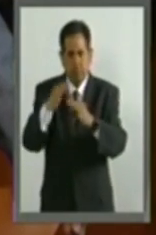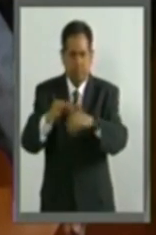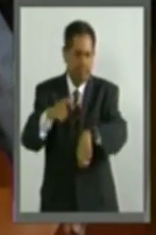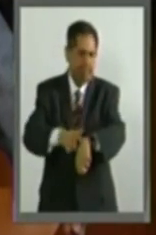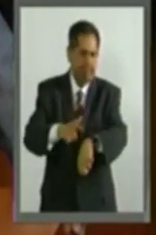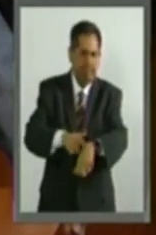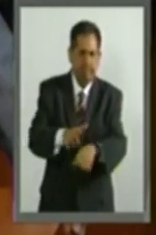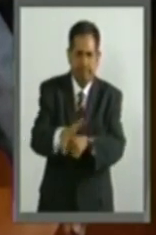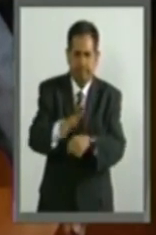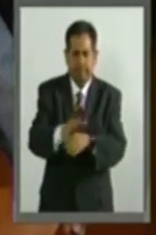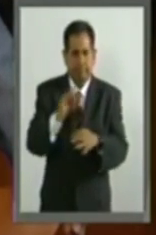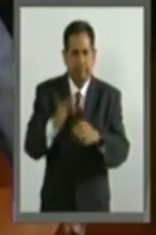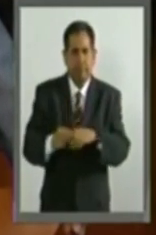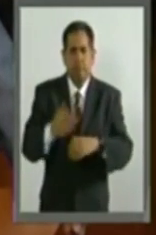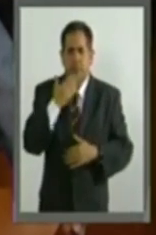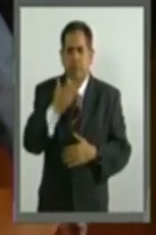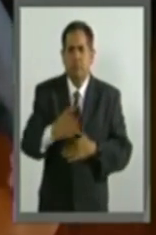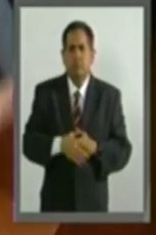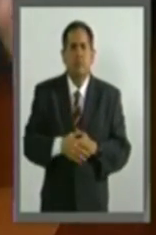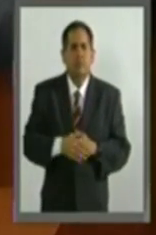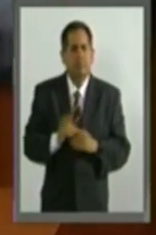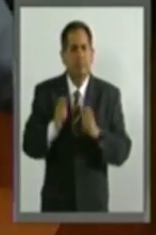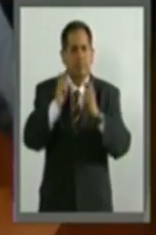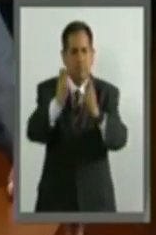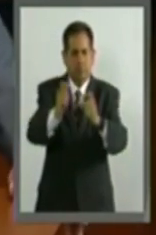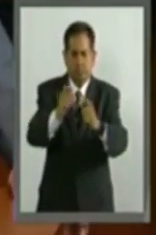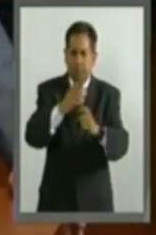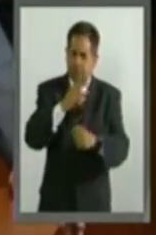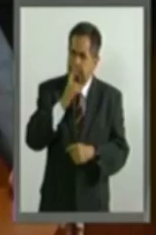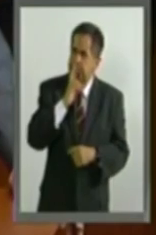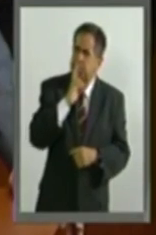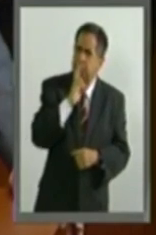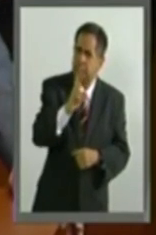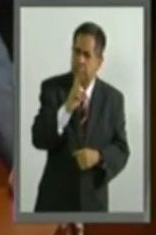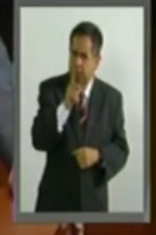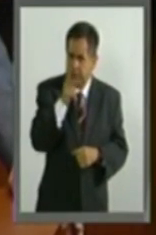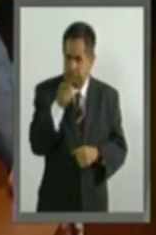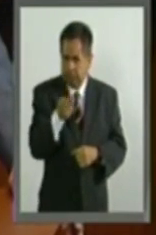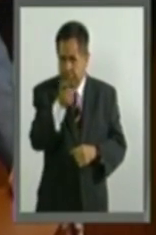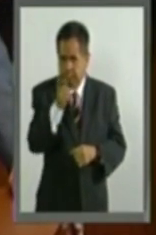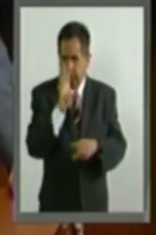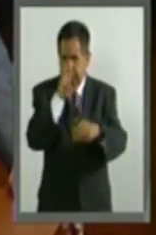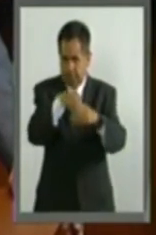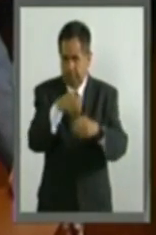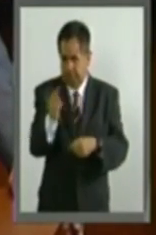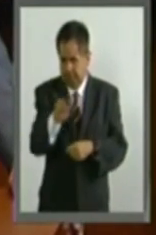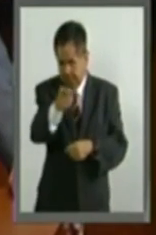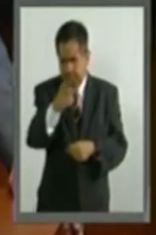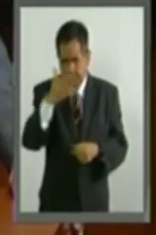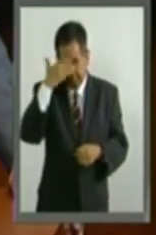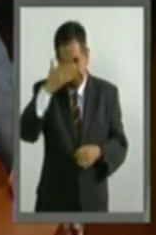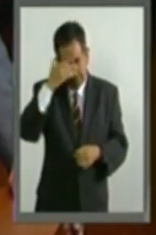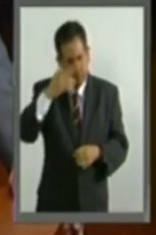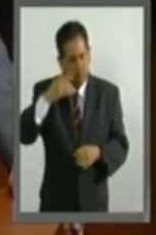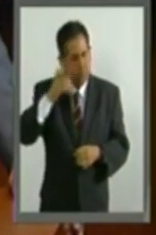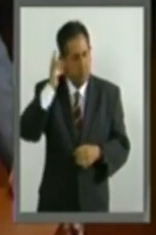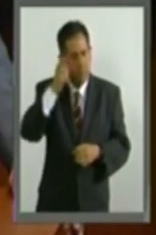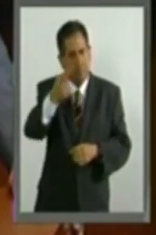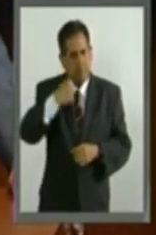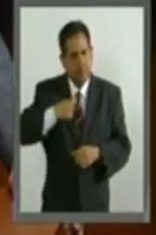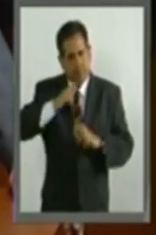tiempo y de dejarle en mi intervención implícitas algunas preguntas de las cuales espero